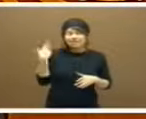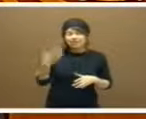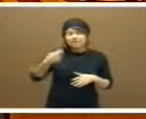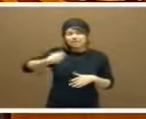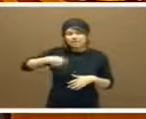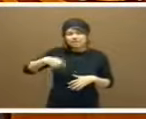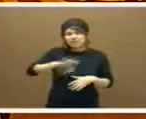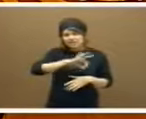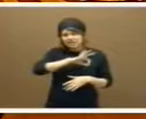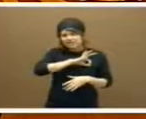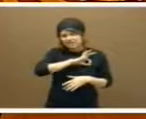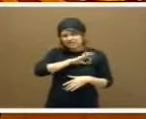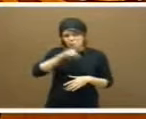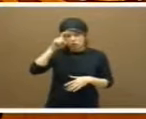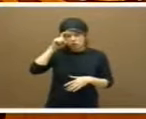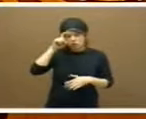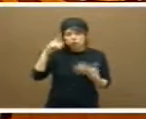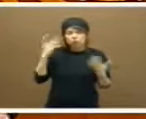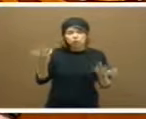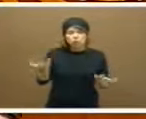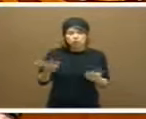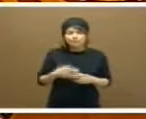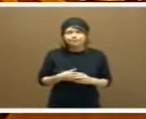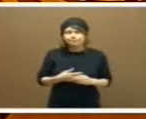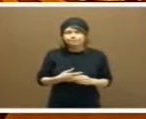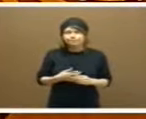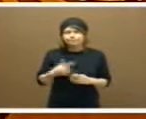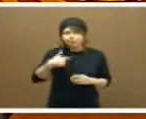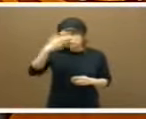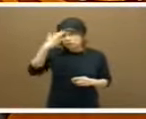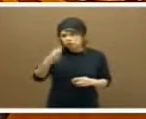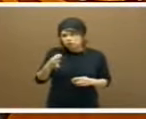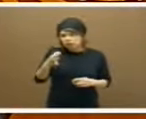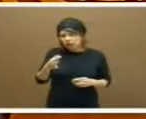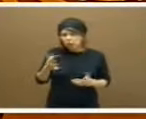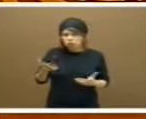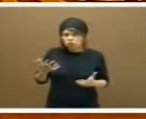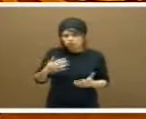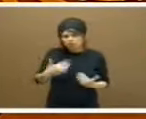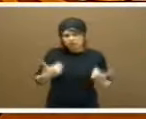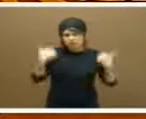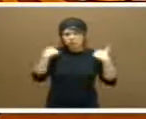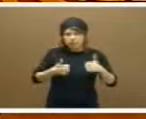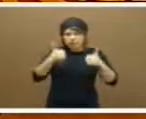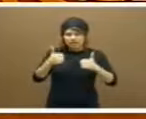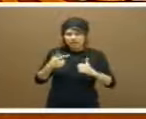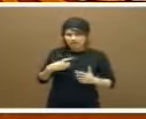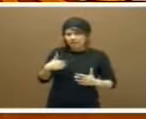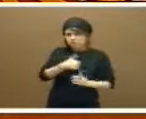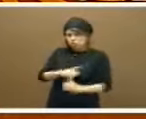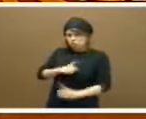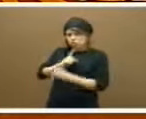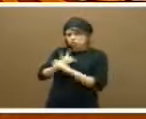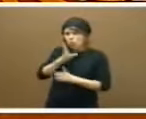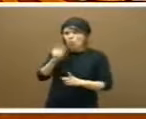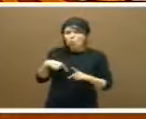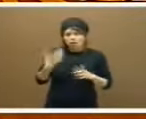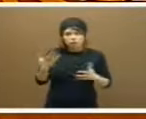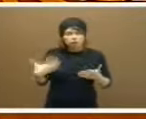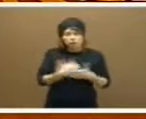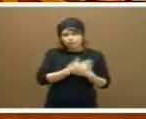el entonces presidente, el señor Rodríguez Zapatero. Por lo tanto, yo creo que hay que ser más responsable en oposición, que a todos nos une esa